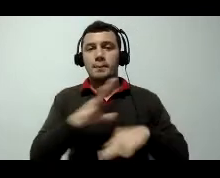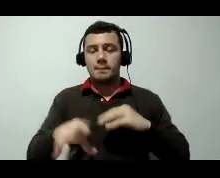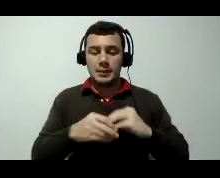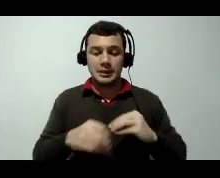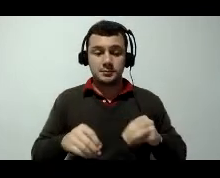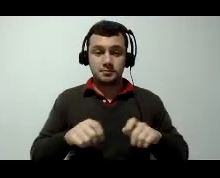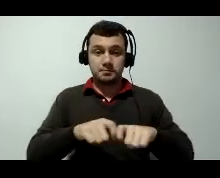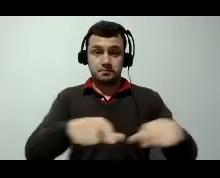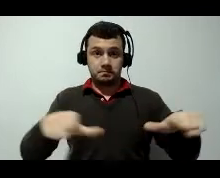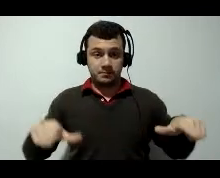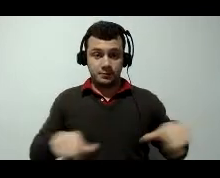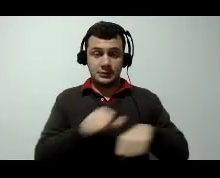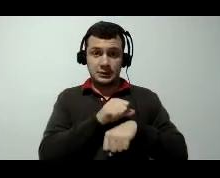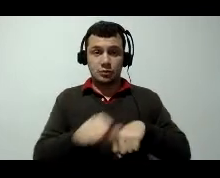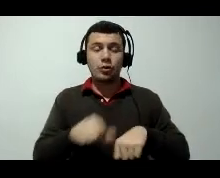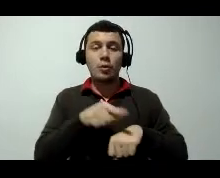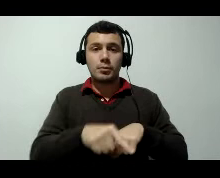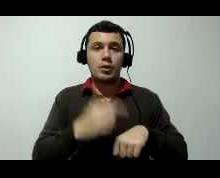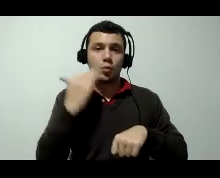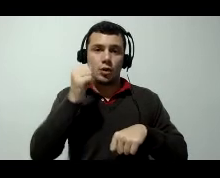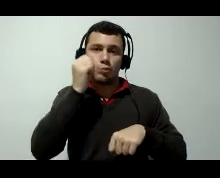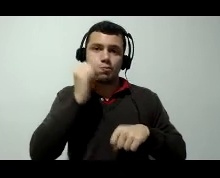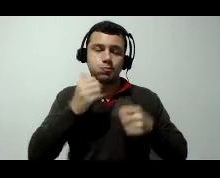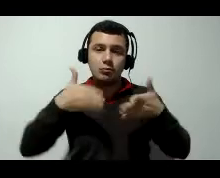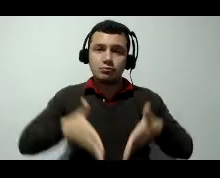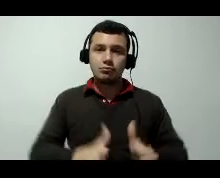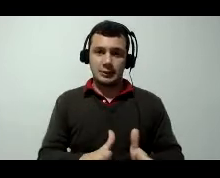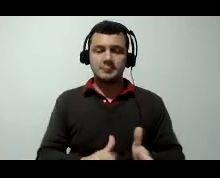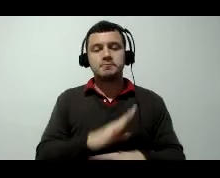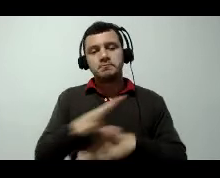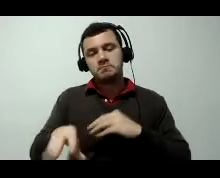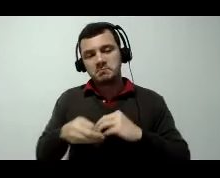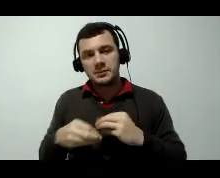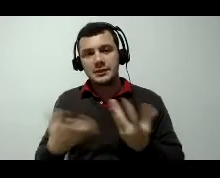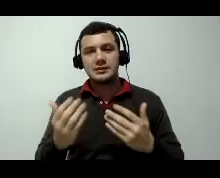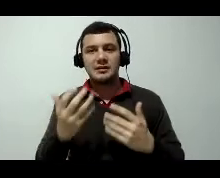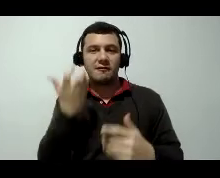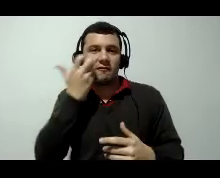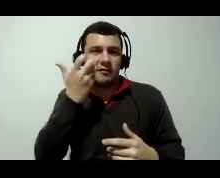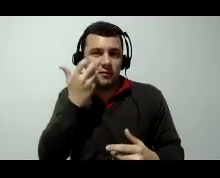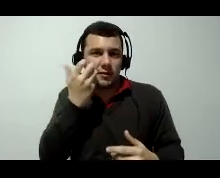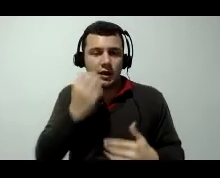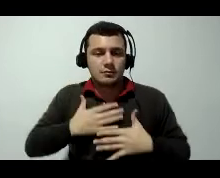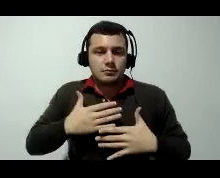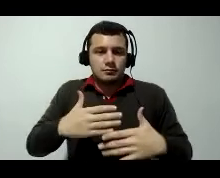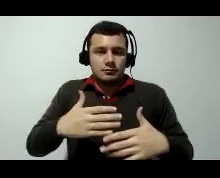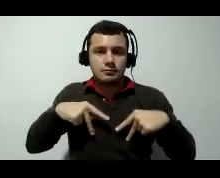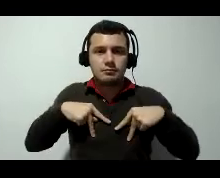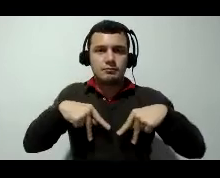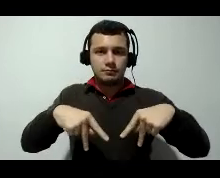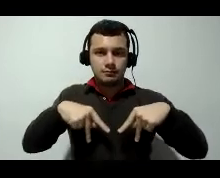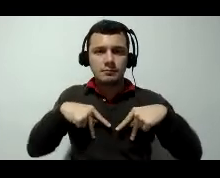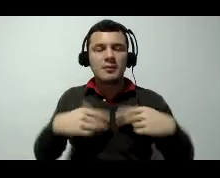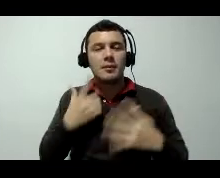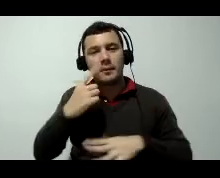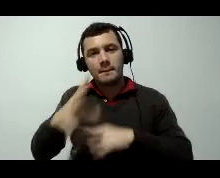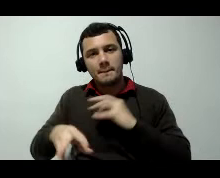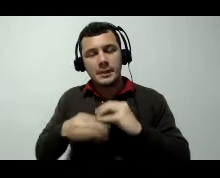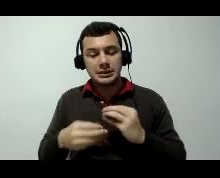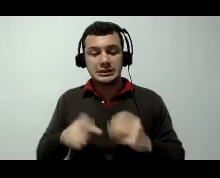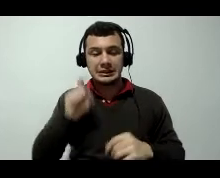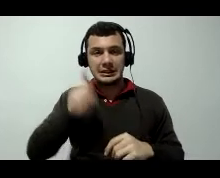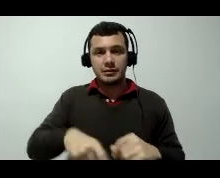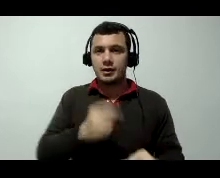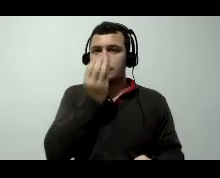de cirugía. Salas de enfermedades respiratorias agudas, todos los procedimientos radiológicos que requieran anestesia general y en